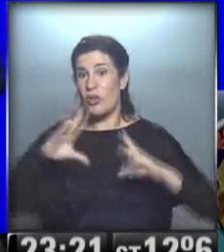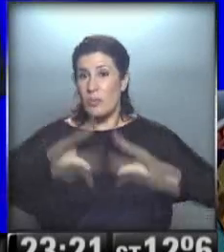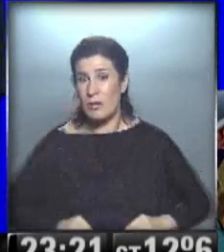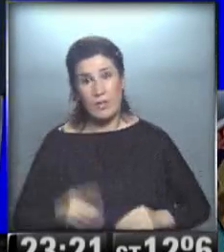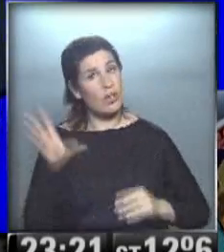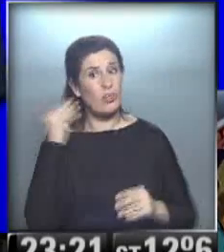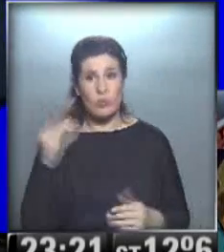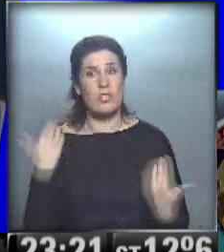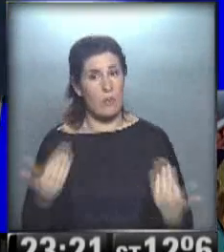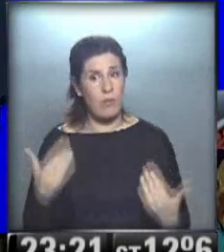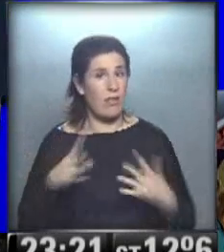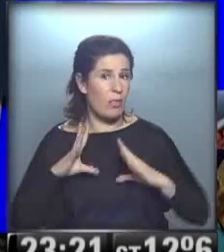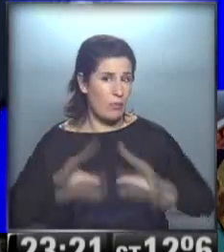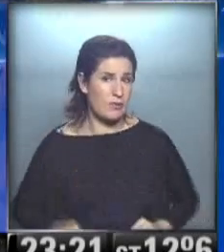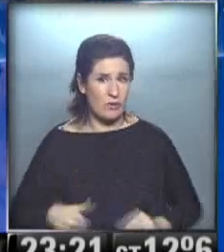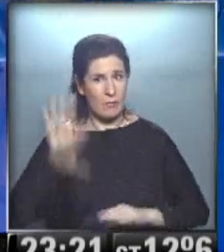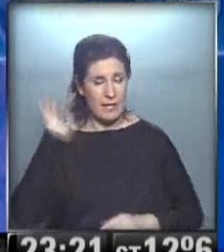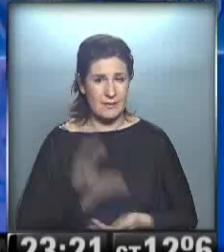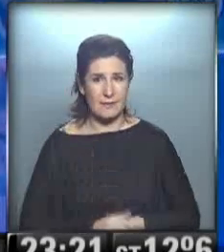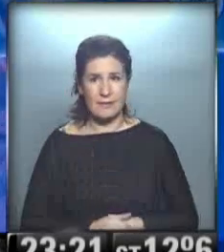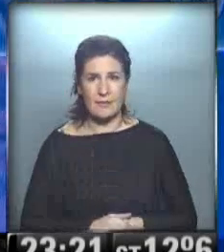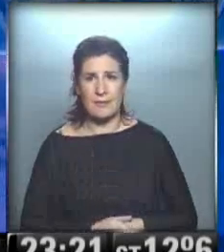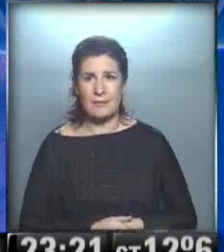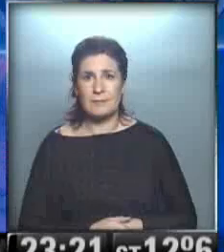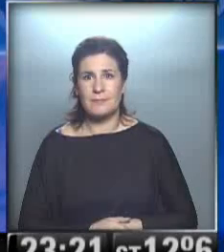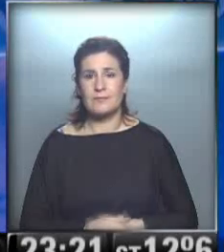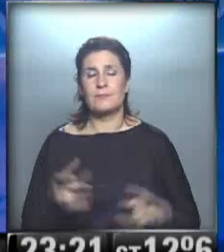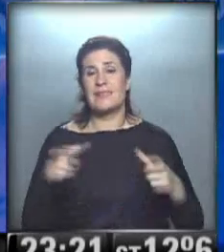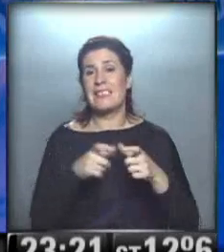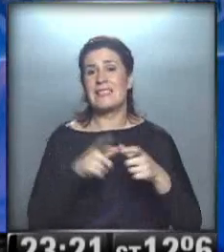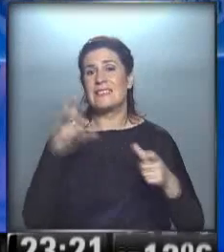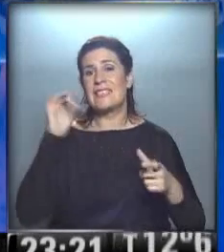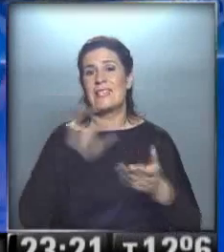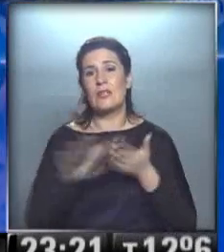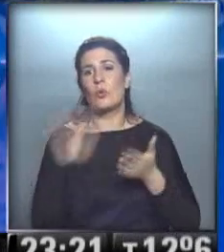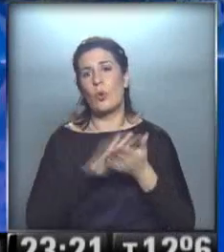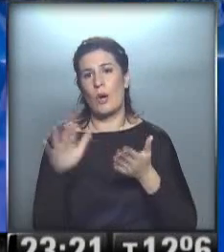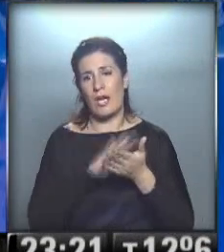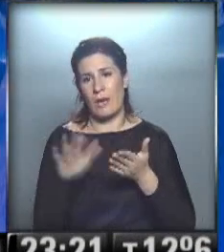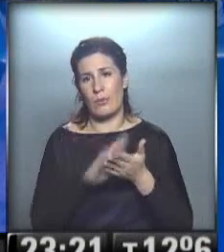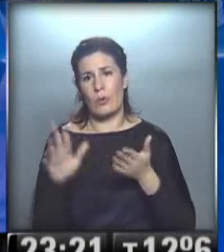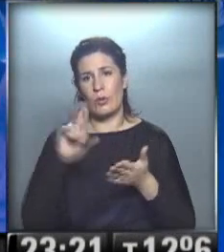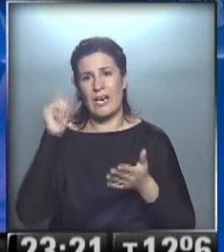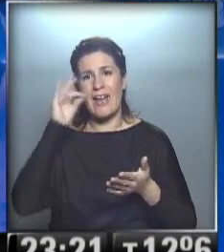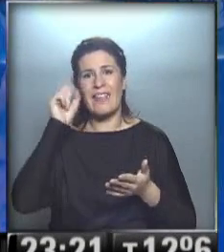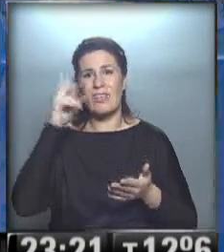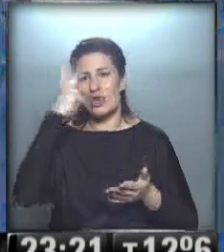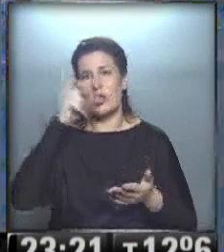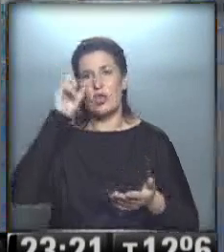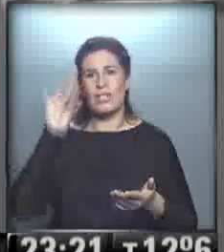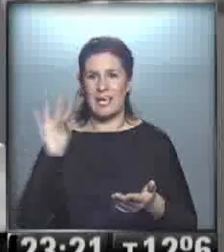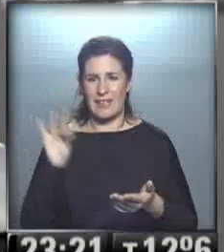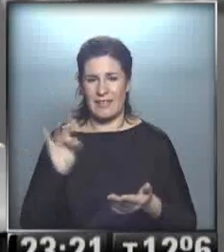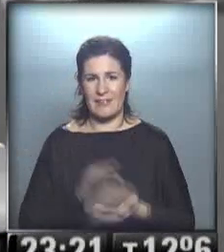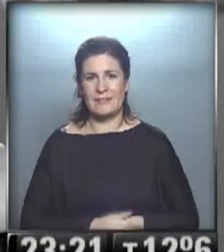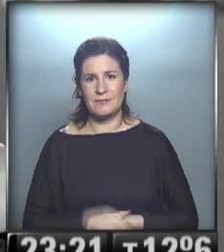escuchando Radiohead. A 3 años del lanzamiento de King of Limb, Radiohead va a volver a grabar, lo anunció esta mañana Johnny Greenwood en una